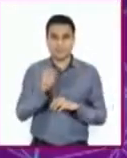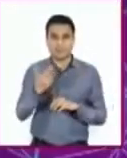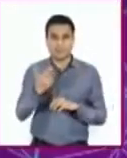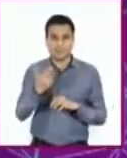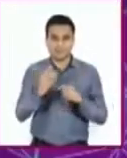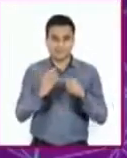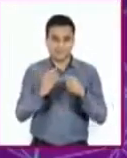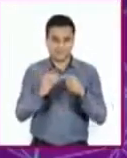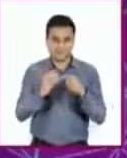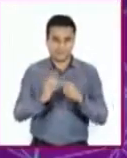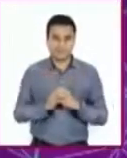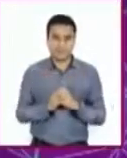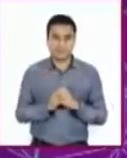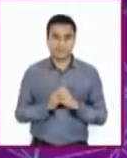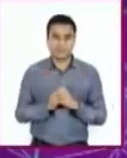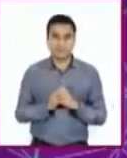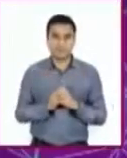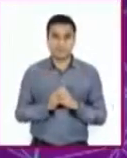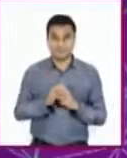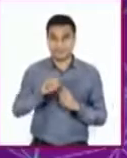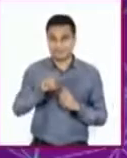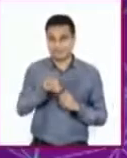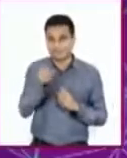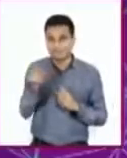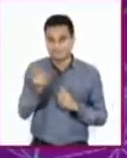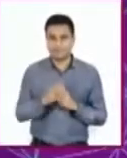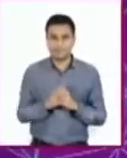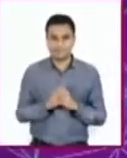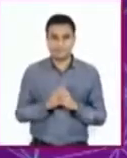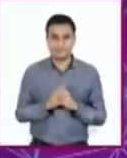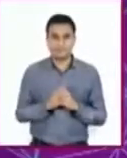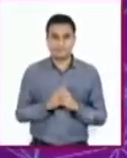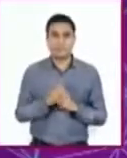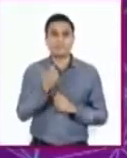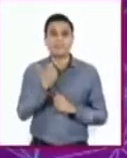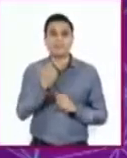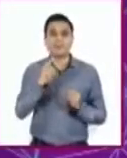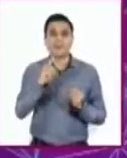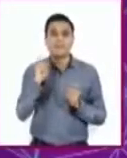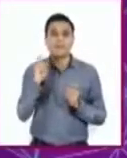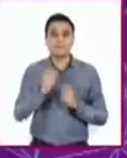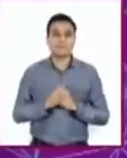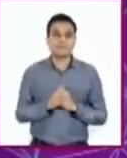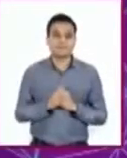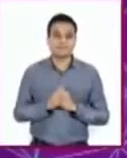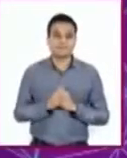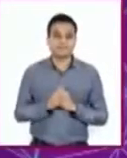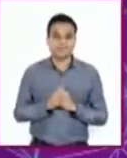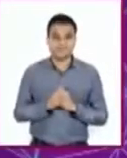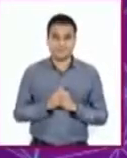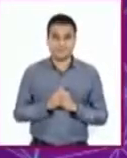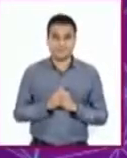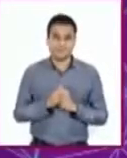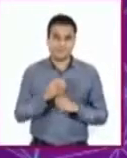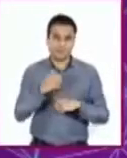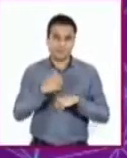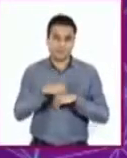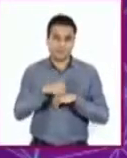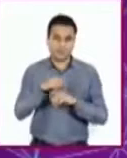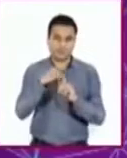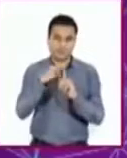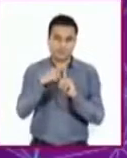67 centésimos negativo. En la segunda columna, las percepciones que se representan con números